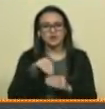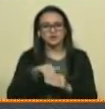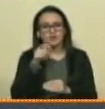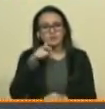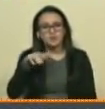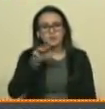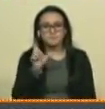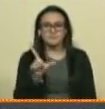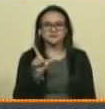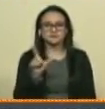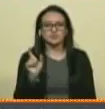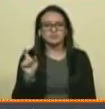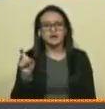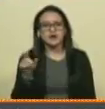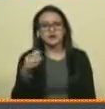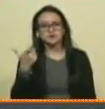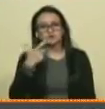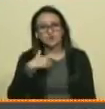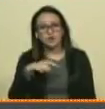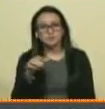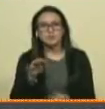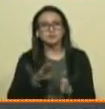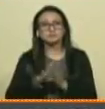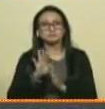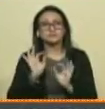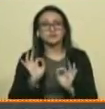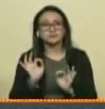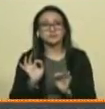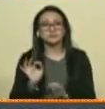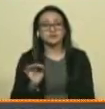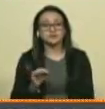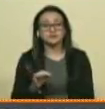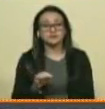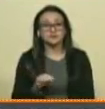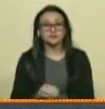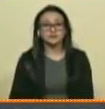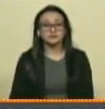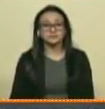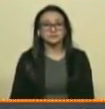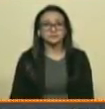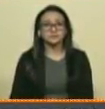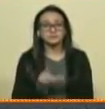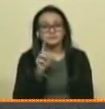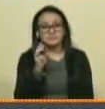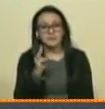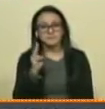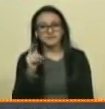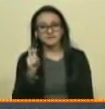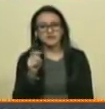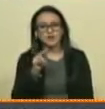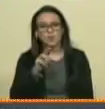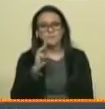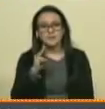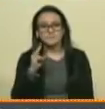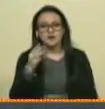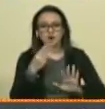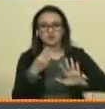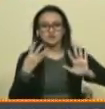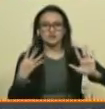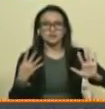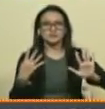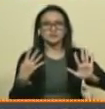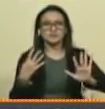PSV, Gente, Somos, Avanzada Progresista, PCB, COPEI, AD, PPT, UPP89